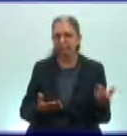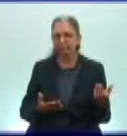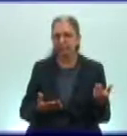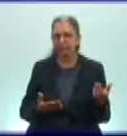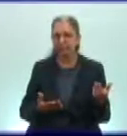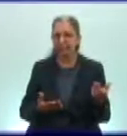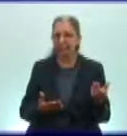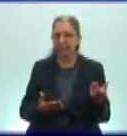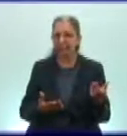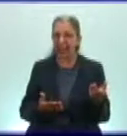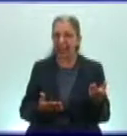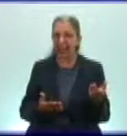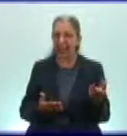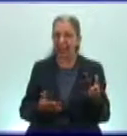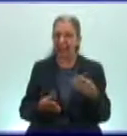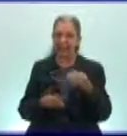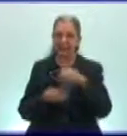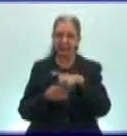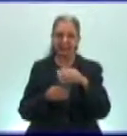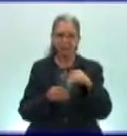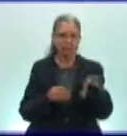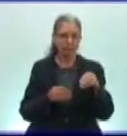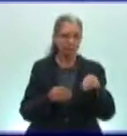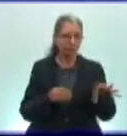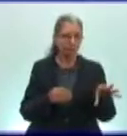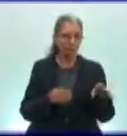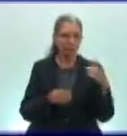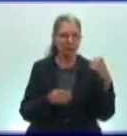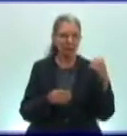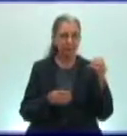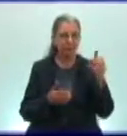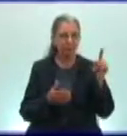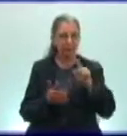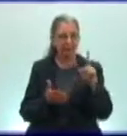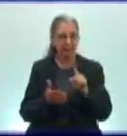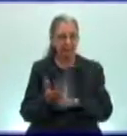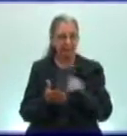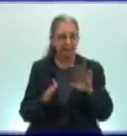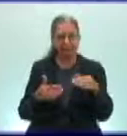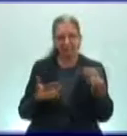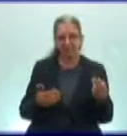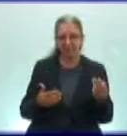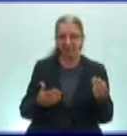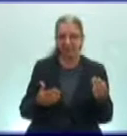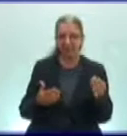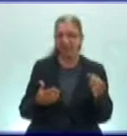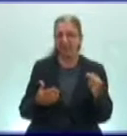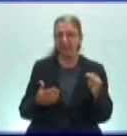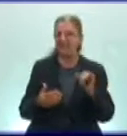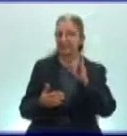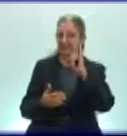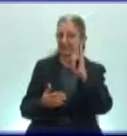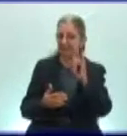Si analizamos primero la distribución electrónica, vemos que si tiene 6